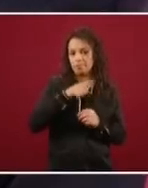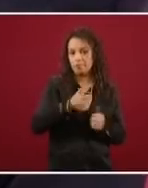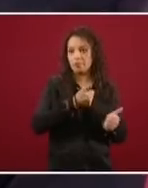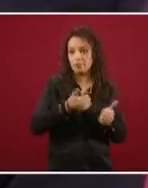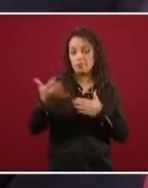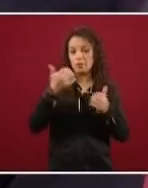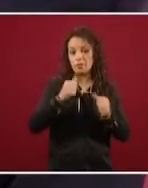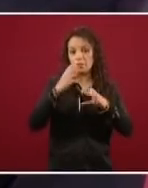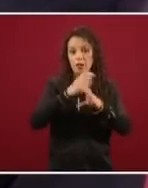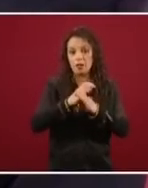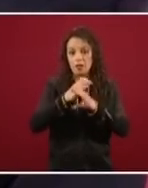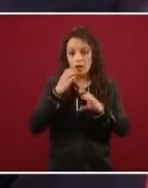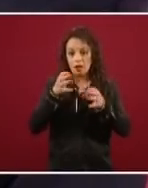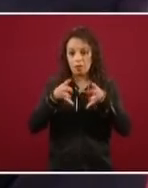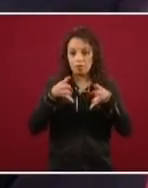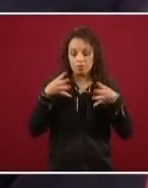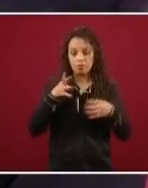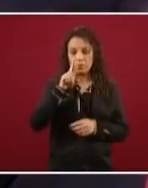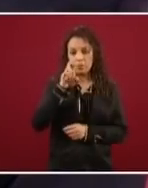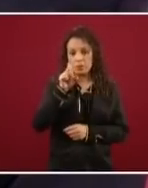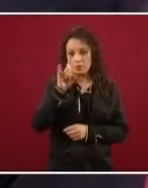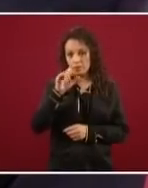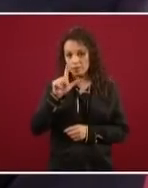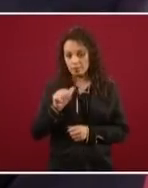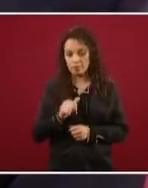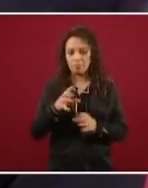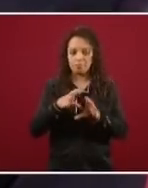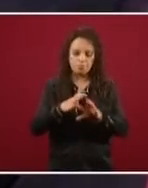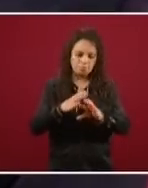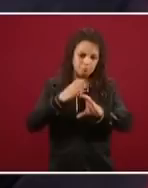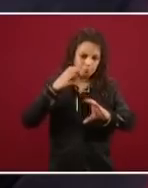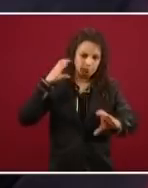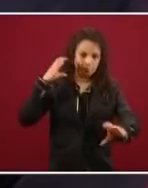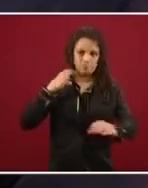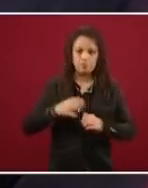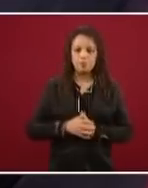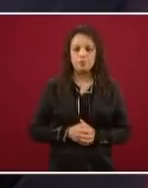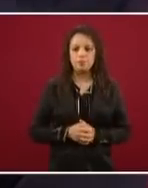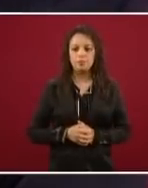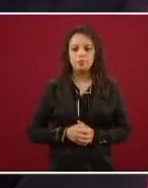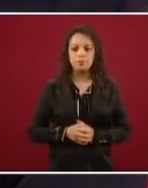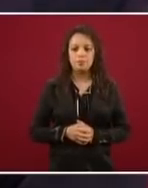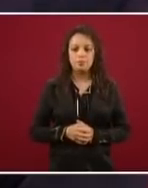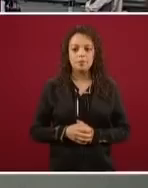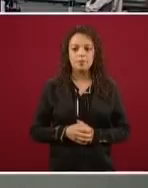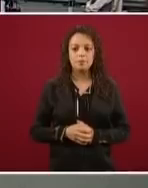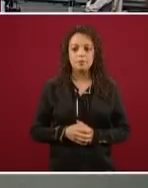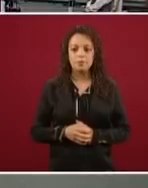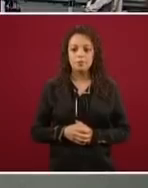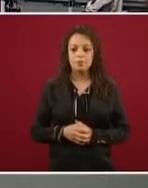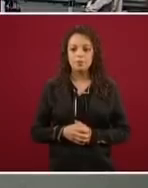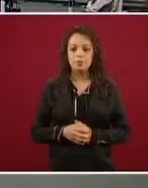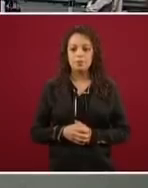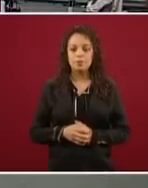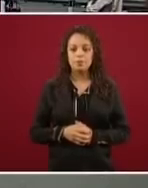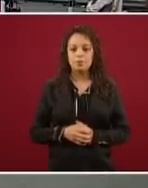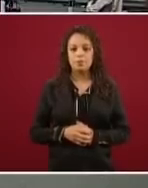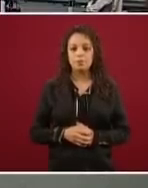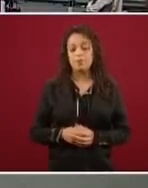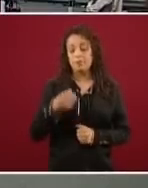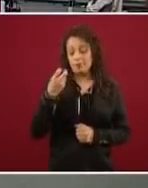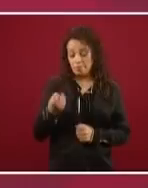camiones de redilas en trailers asignados asignados entonces